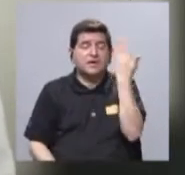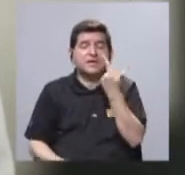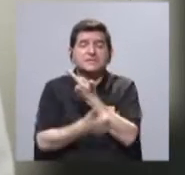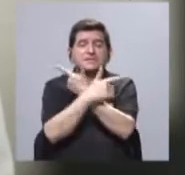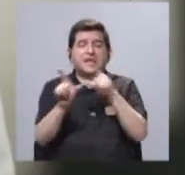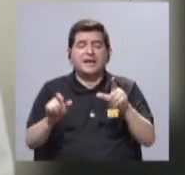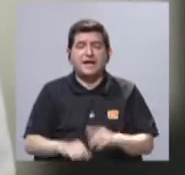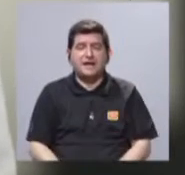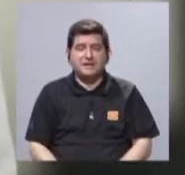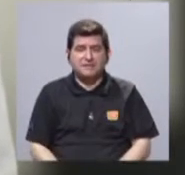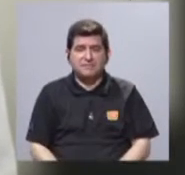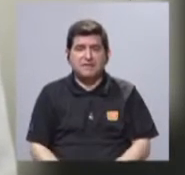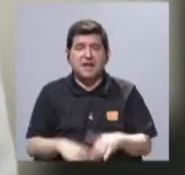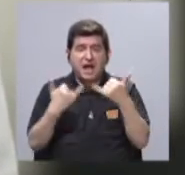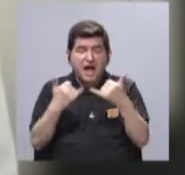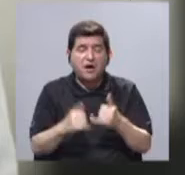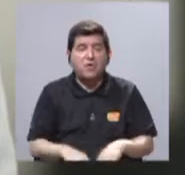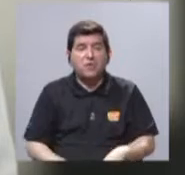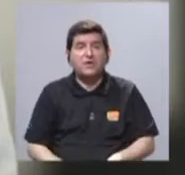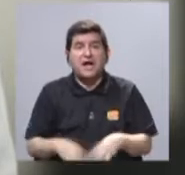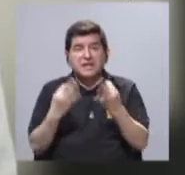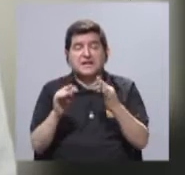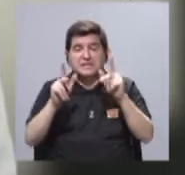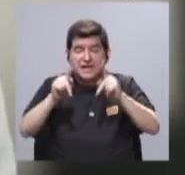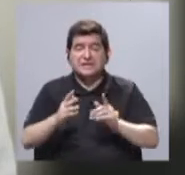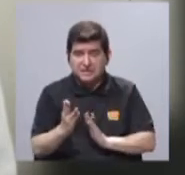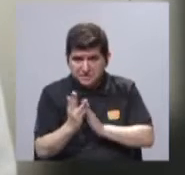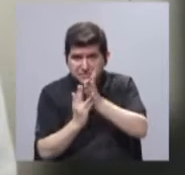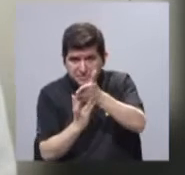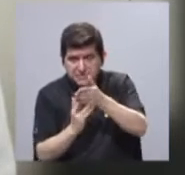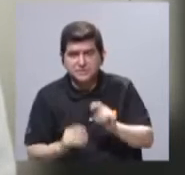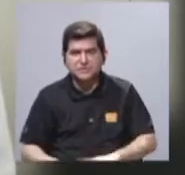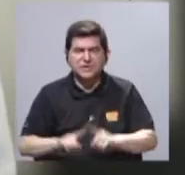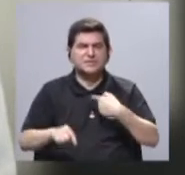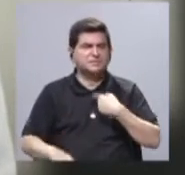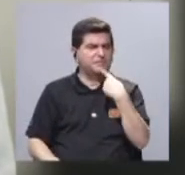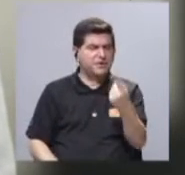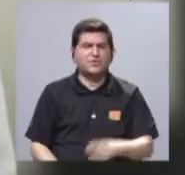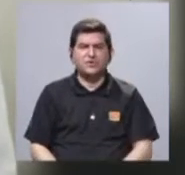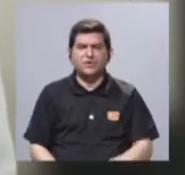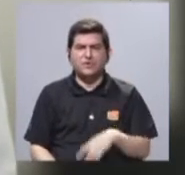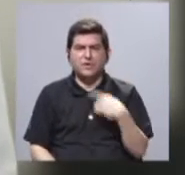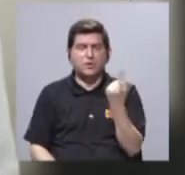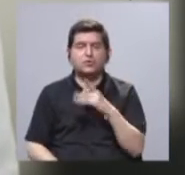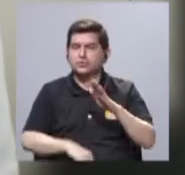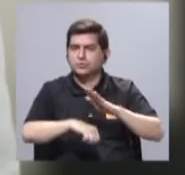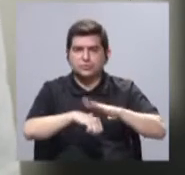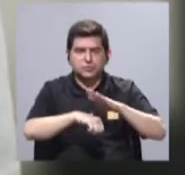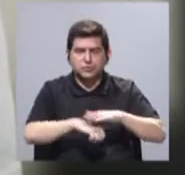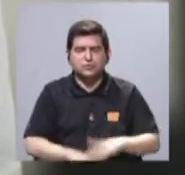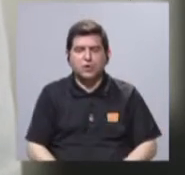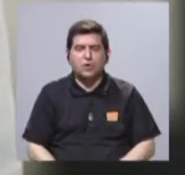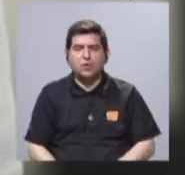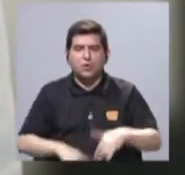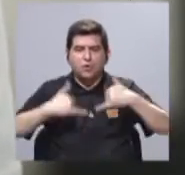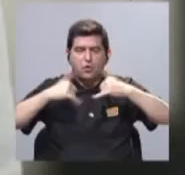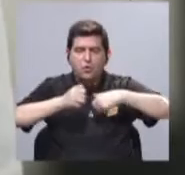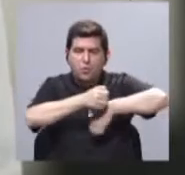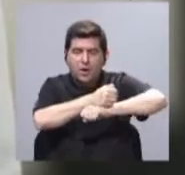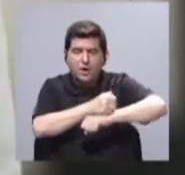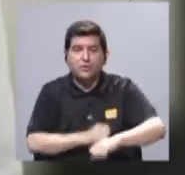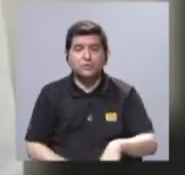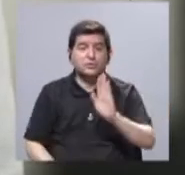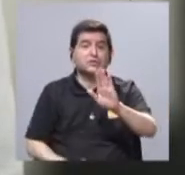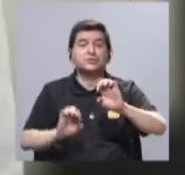hace con aforos aquí de hasta entrando al público y esto pero lo que yo digo es que sólo podemos autorizar los partidos de fútbol